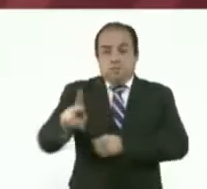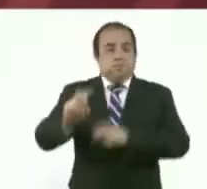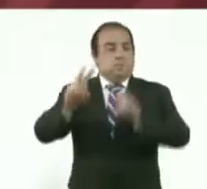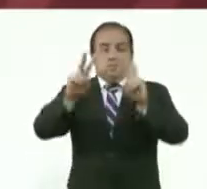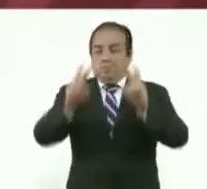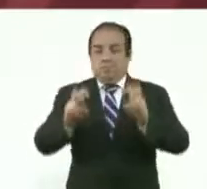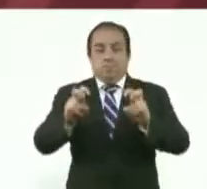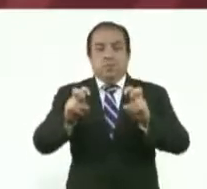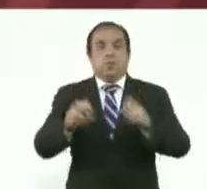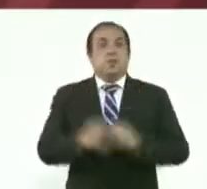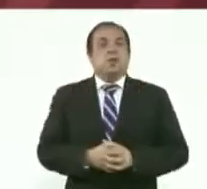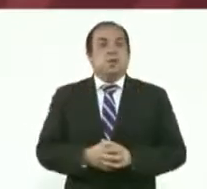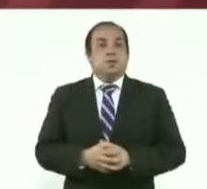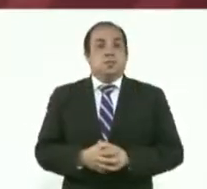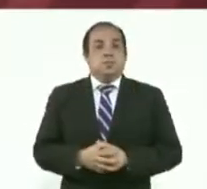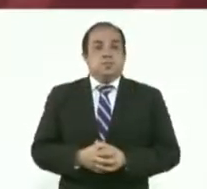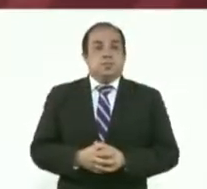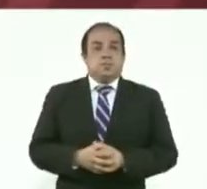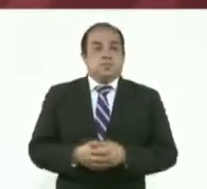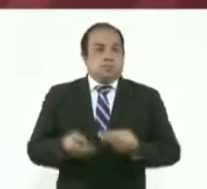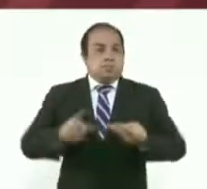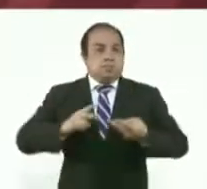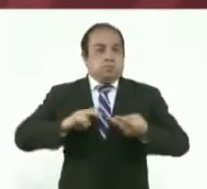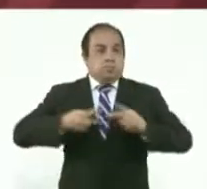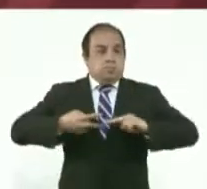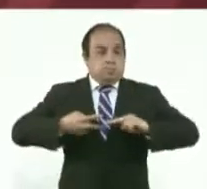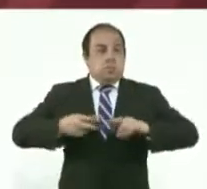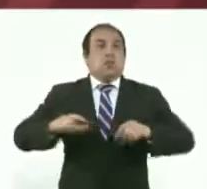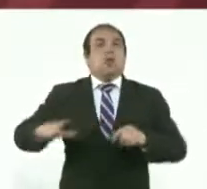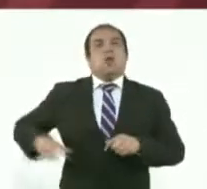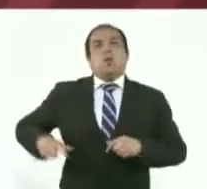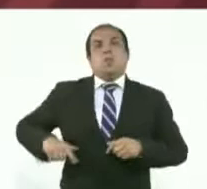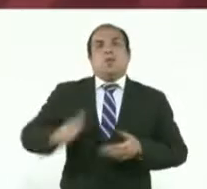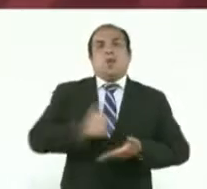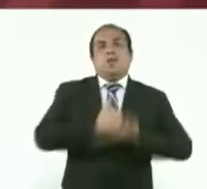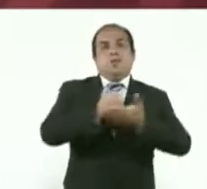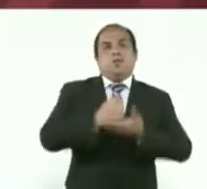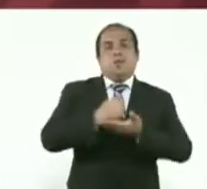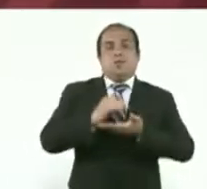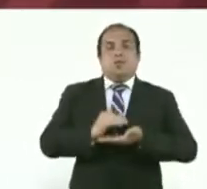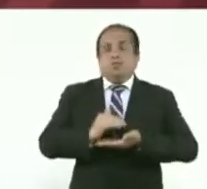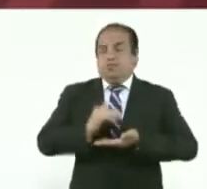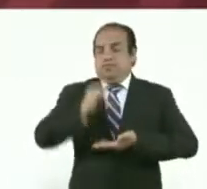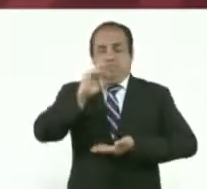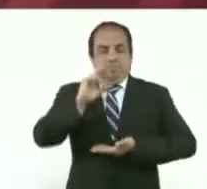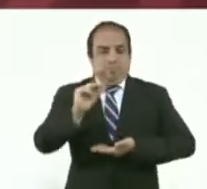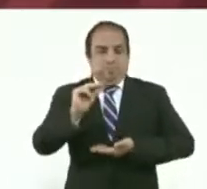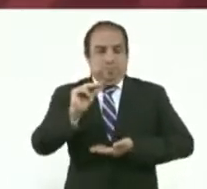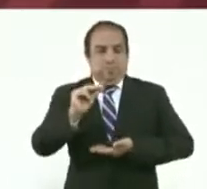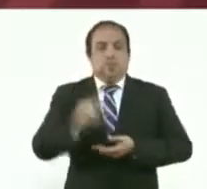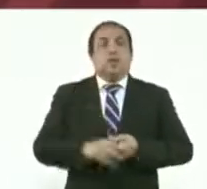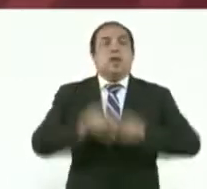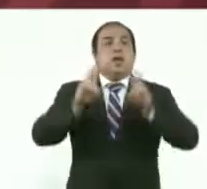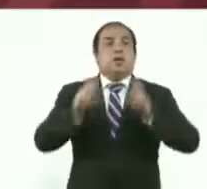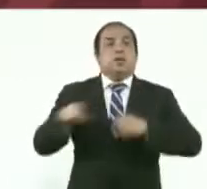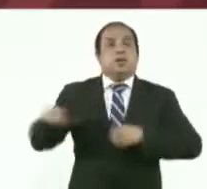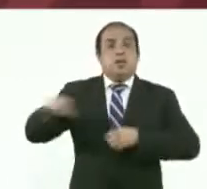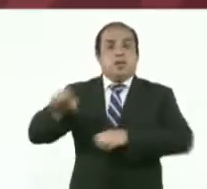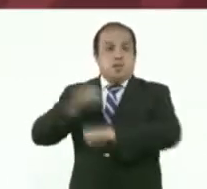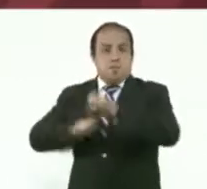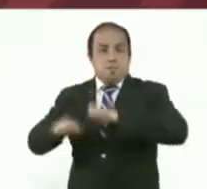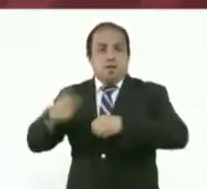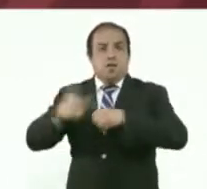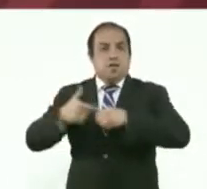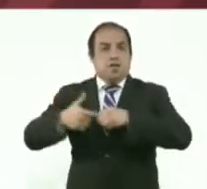tema al revés, que el gobierno está ayudando a que no suba y que más bien pues es un tema de los gasolineros.